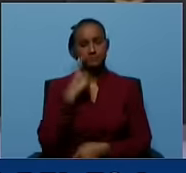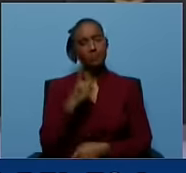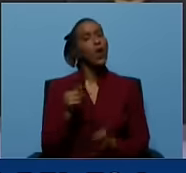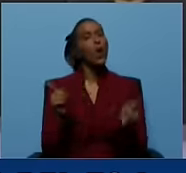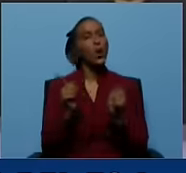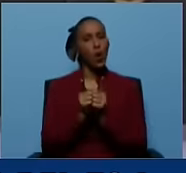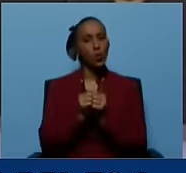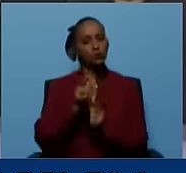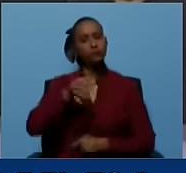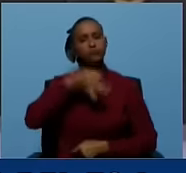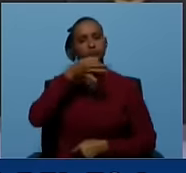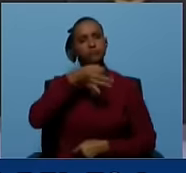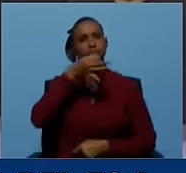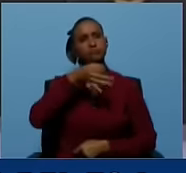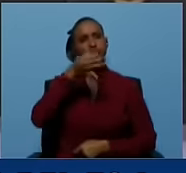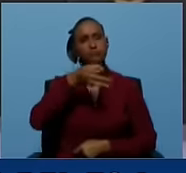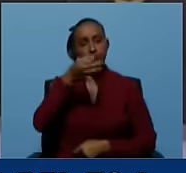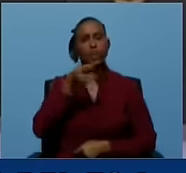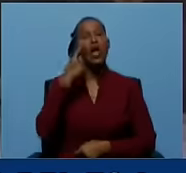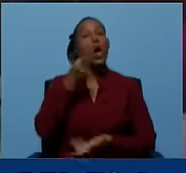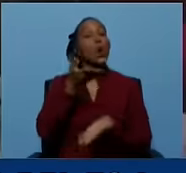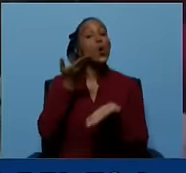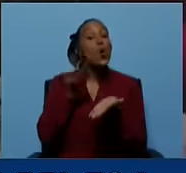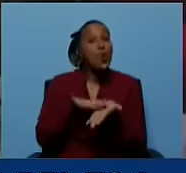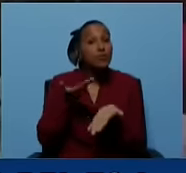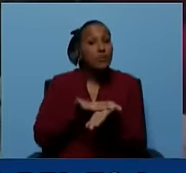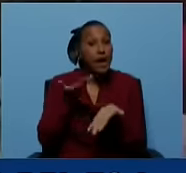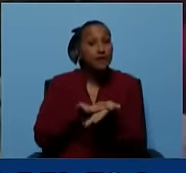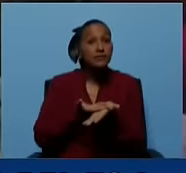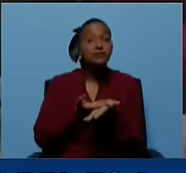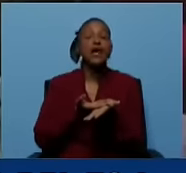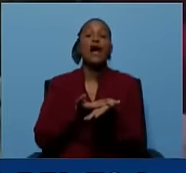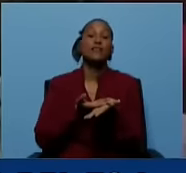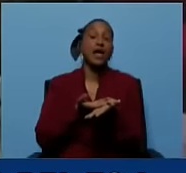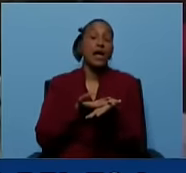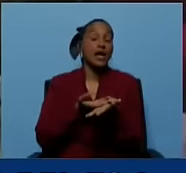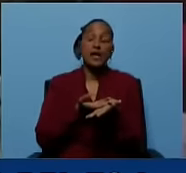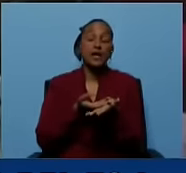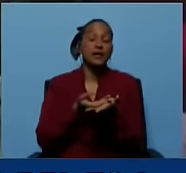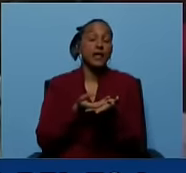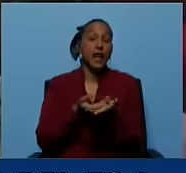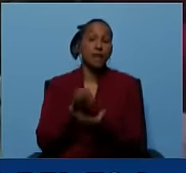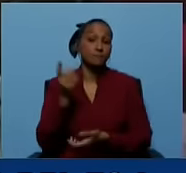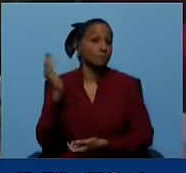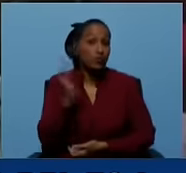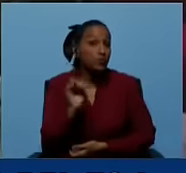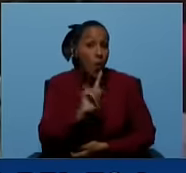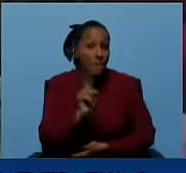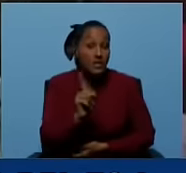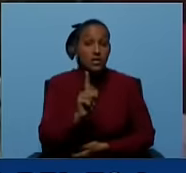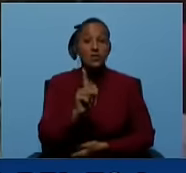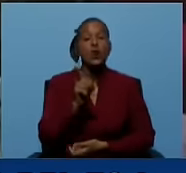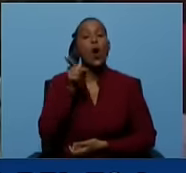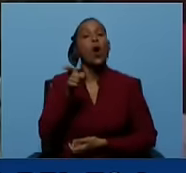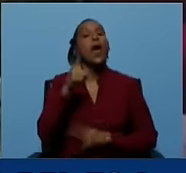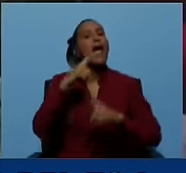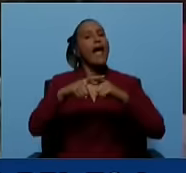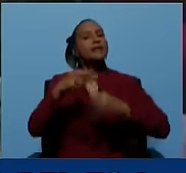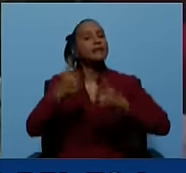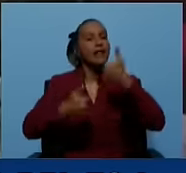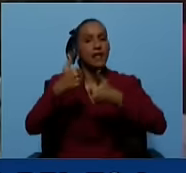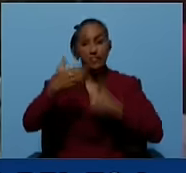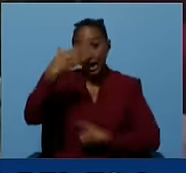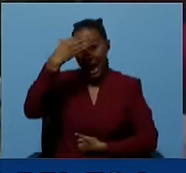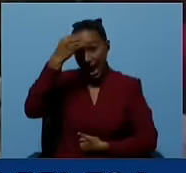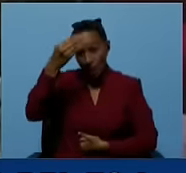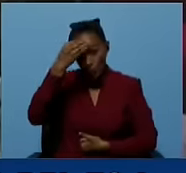donde queda constancia la no asistencia o la no comparecencia del ex candidato Edmundo González